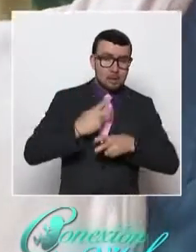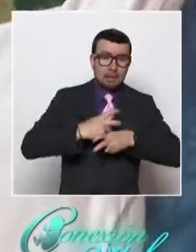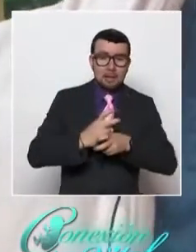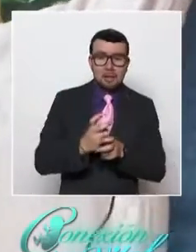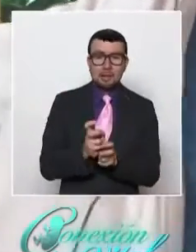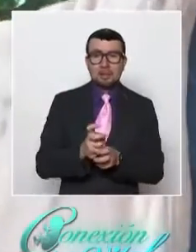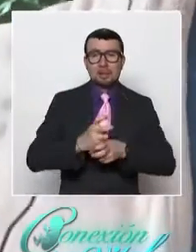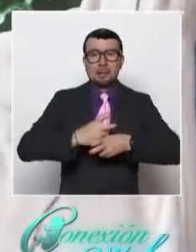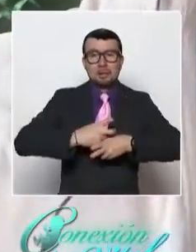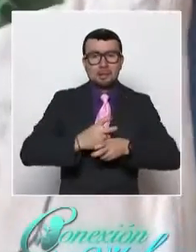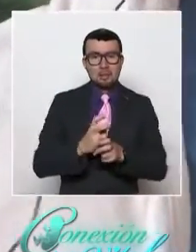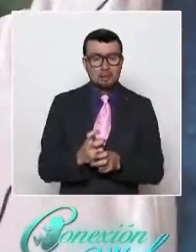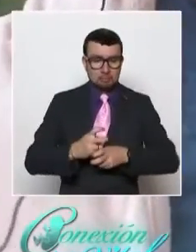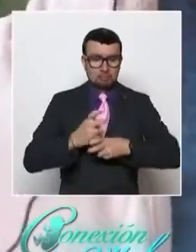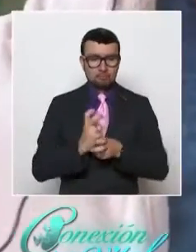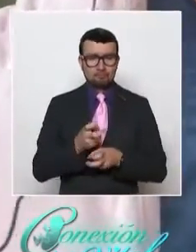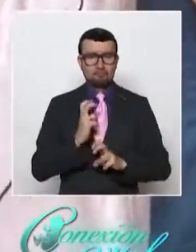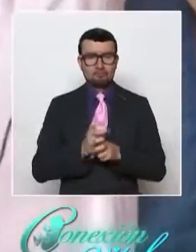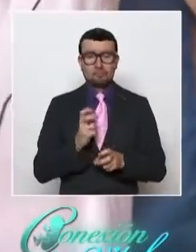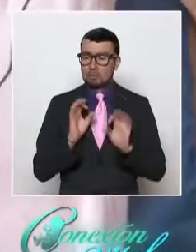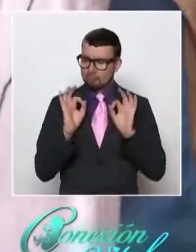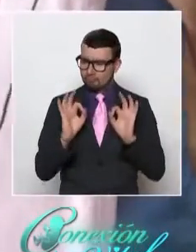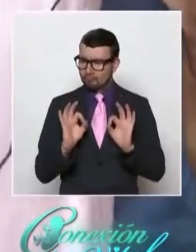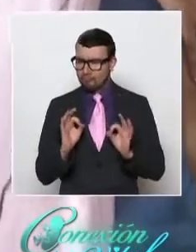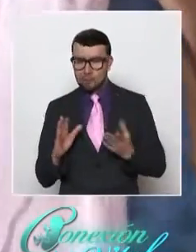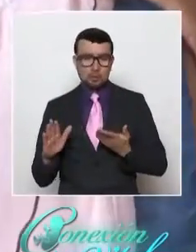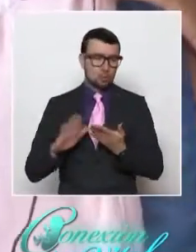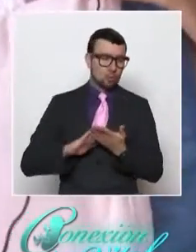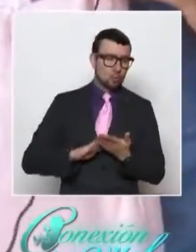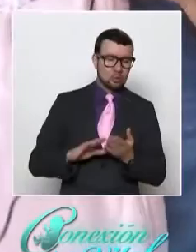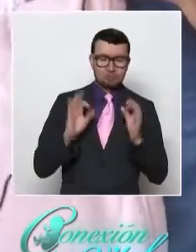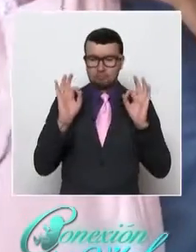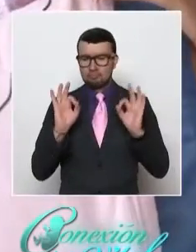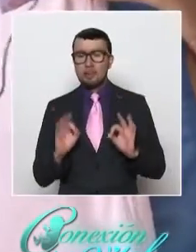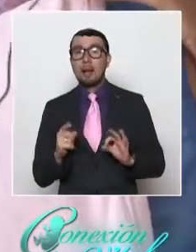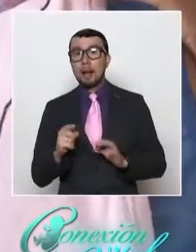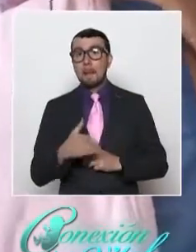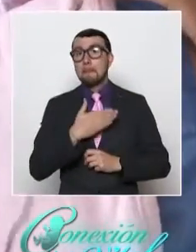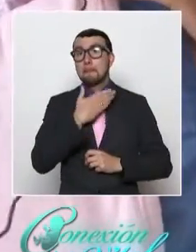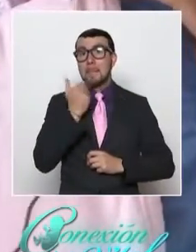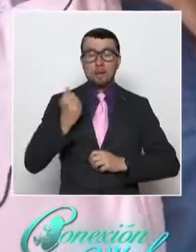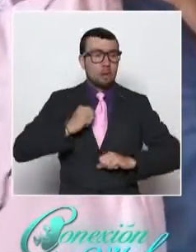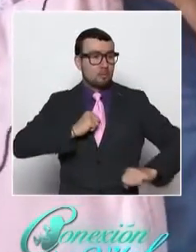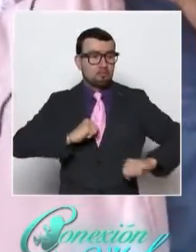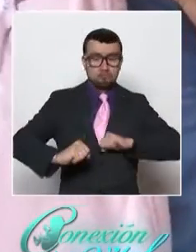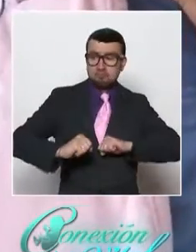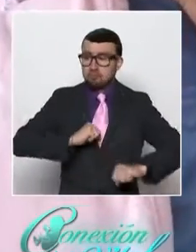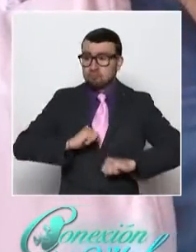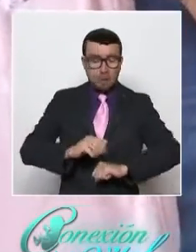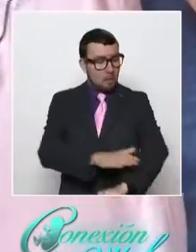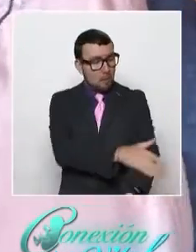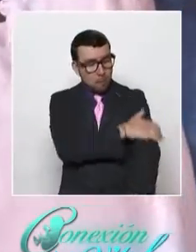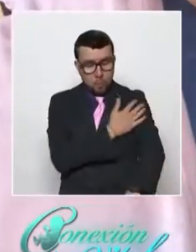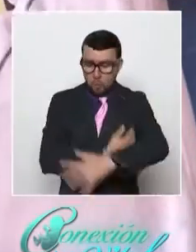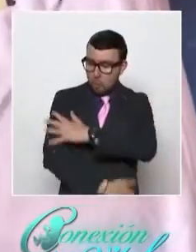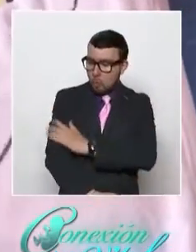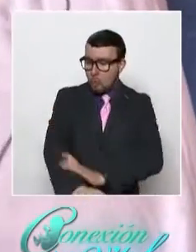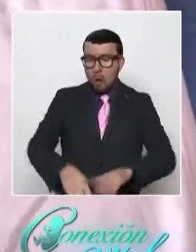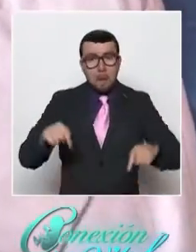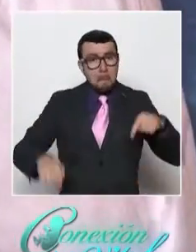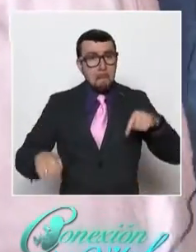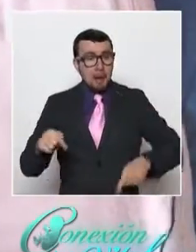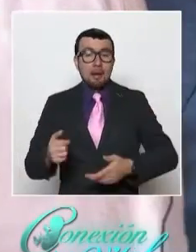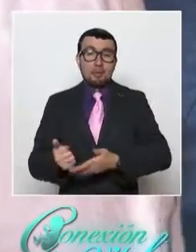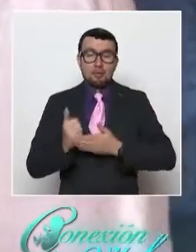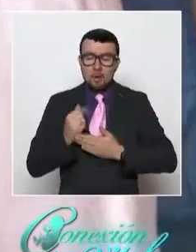de toda la columna y asimismo mejora pues la movilidad en miembros superiores, en miembros inferiores y